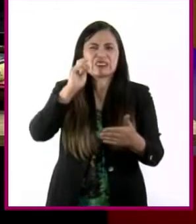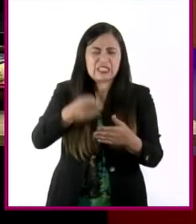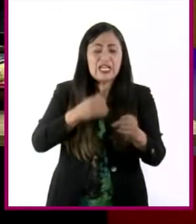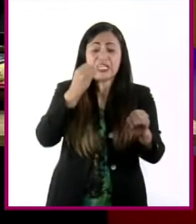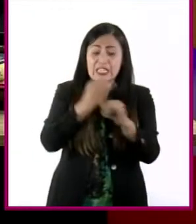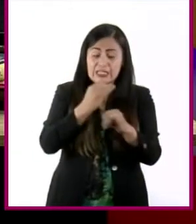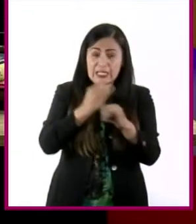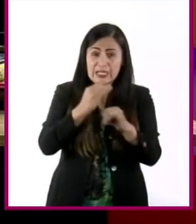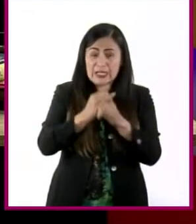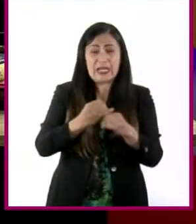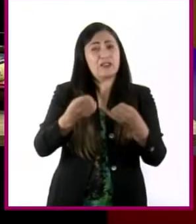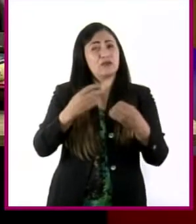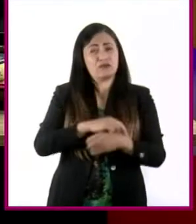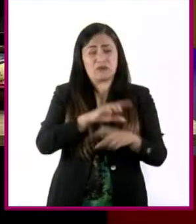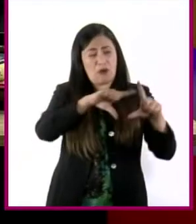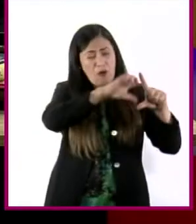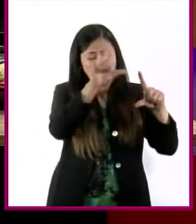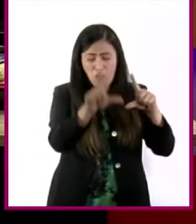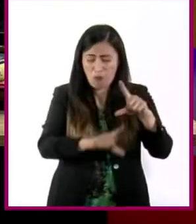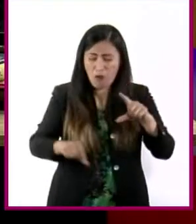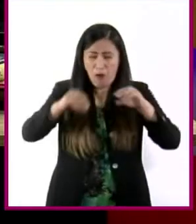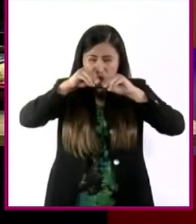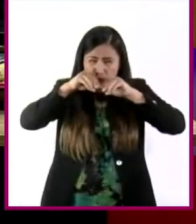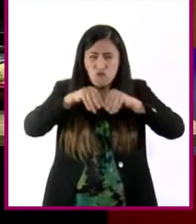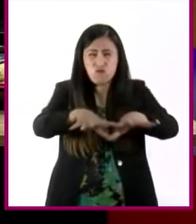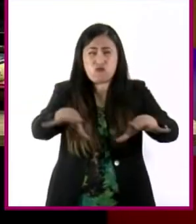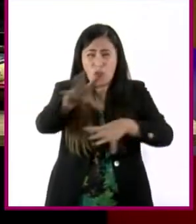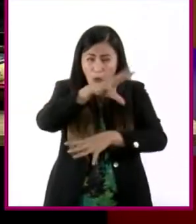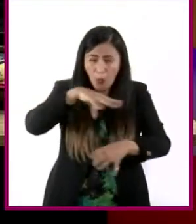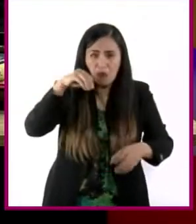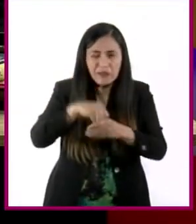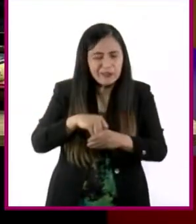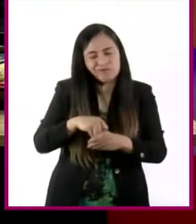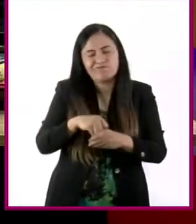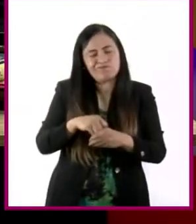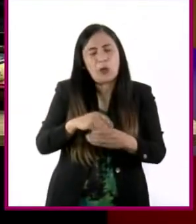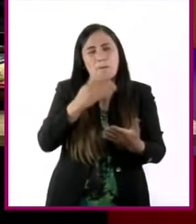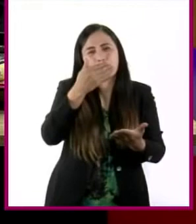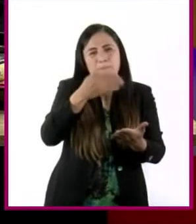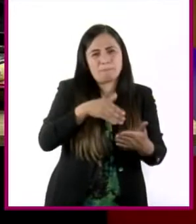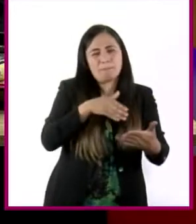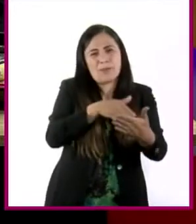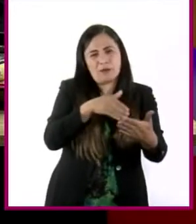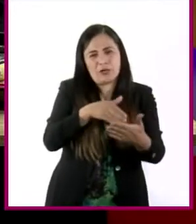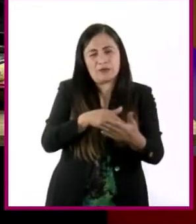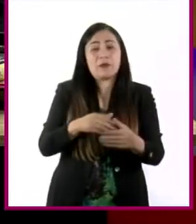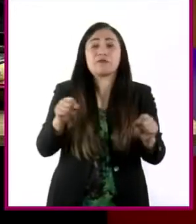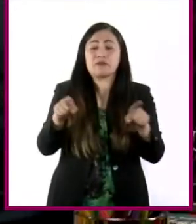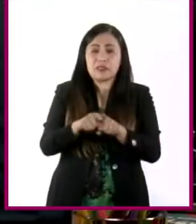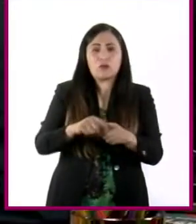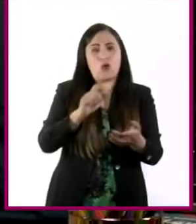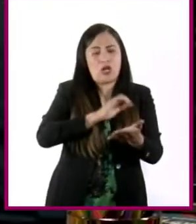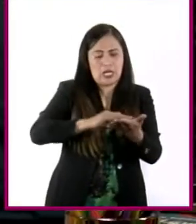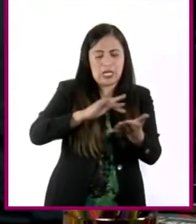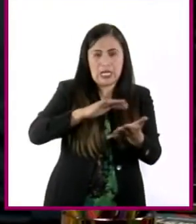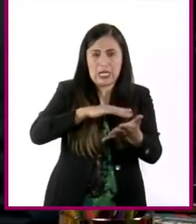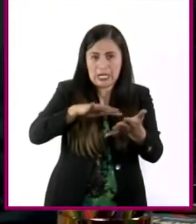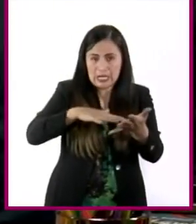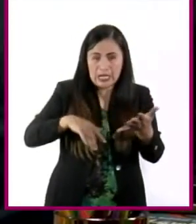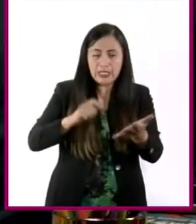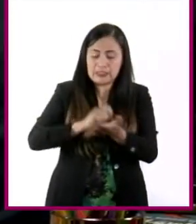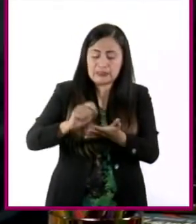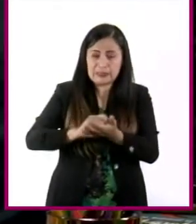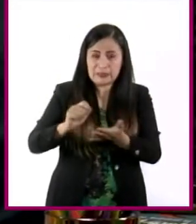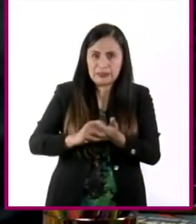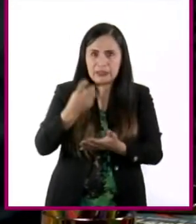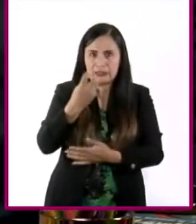a todos los rincones del país. Además, aprender a leer y escribir nos cuesta trabajo a todos y es algo que